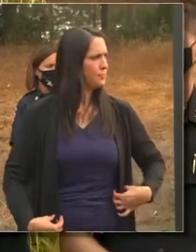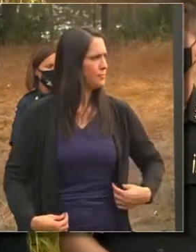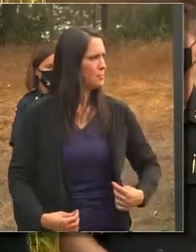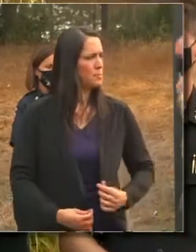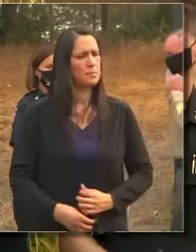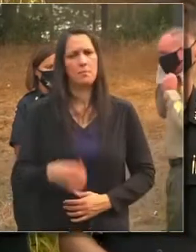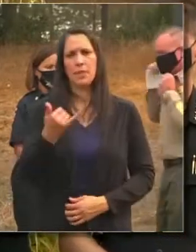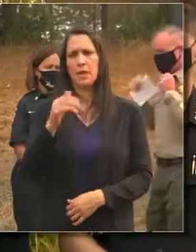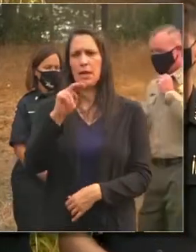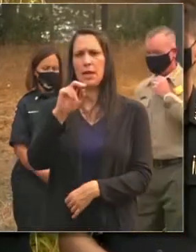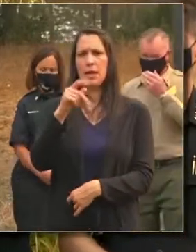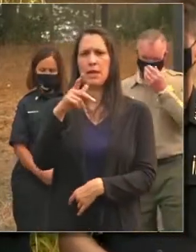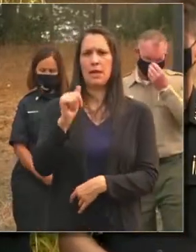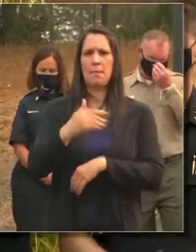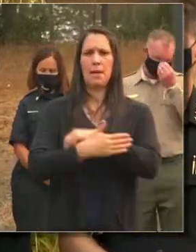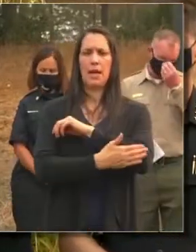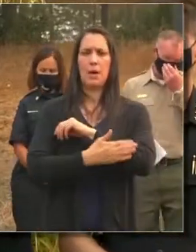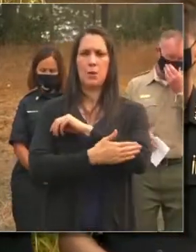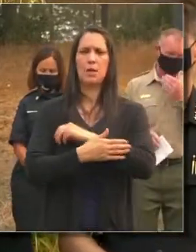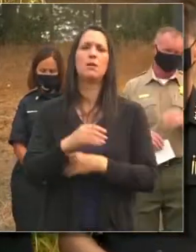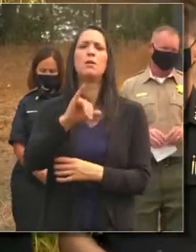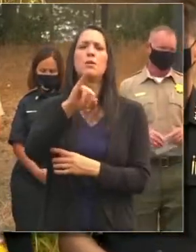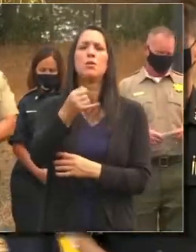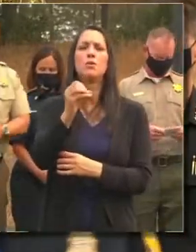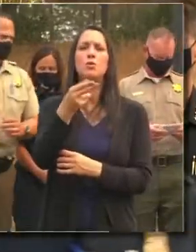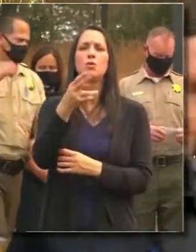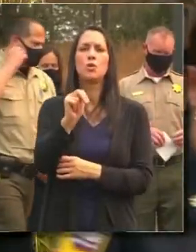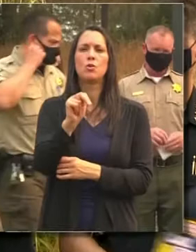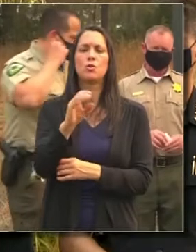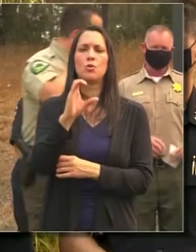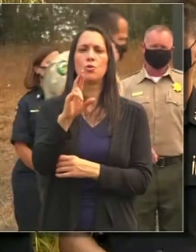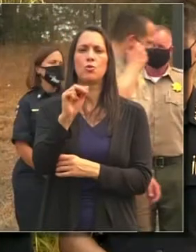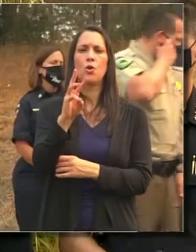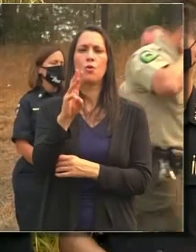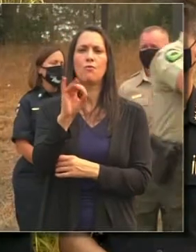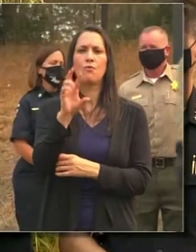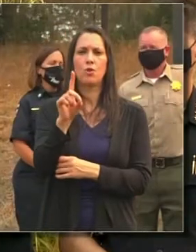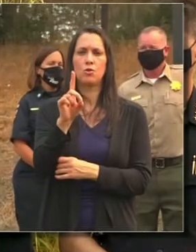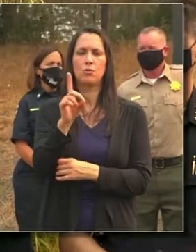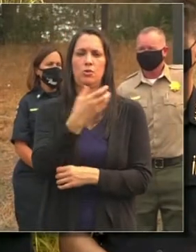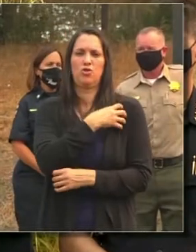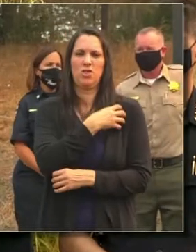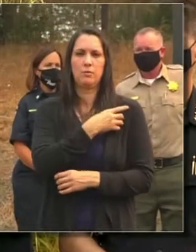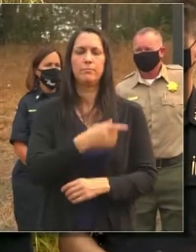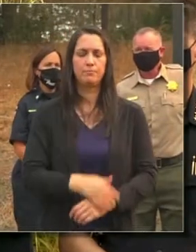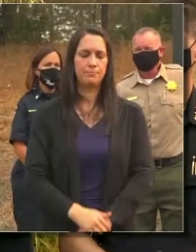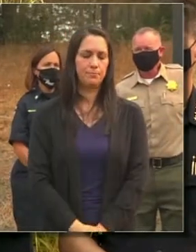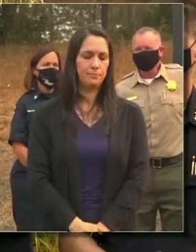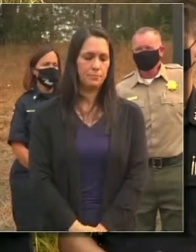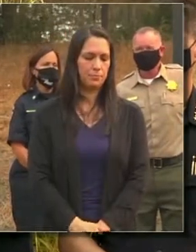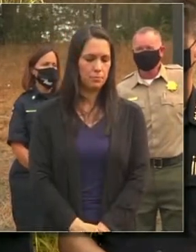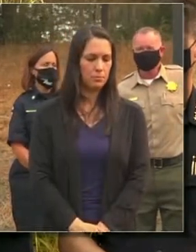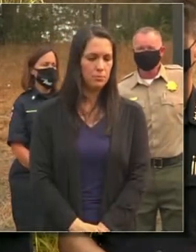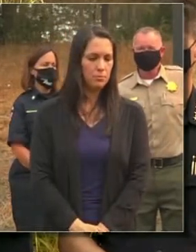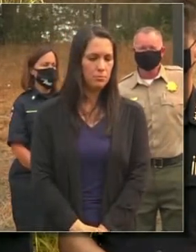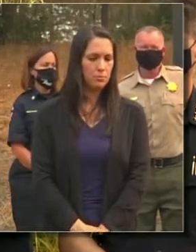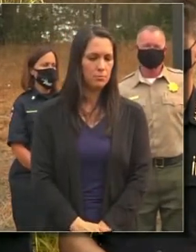hablando a continuación del departamento del alguacil de napa él dice algo así clifford